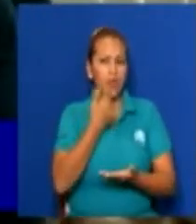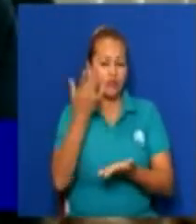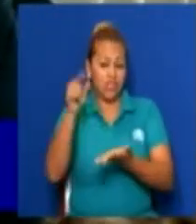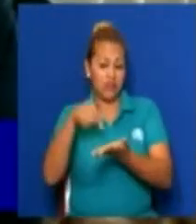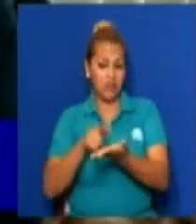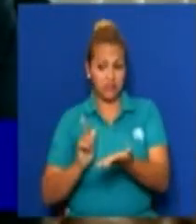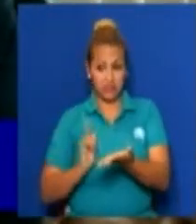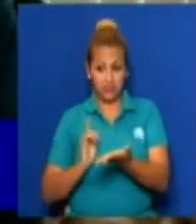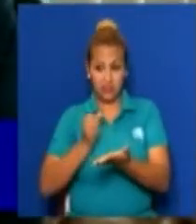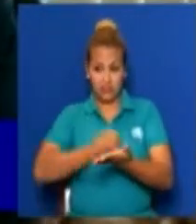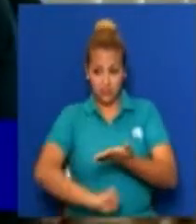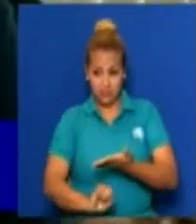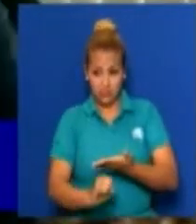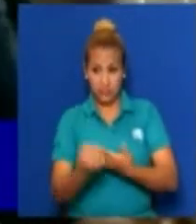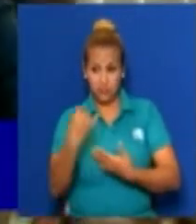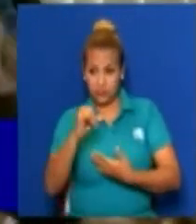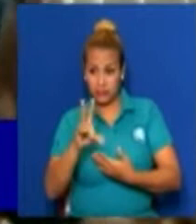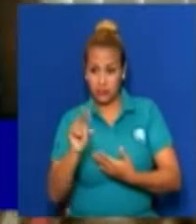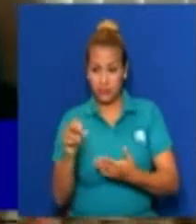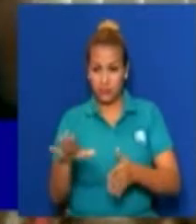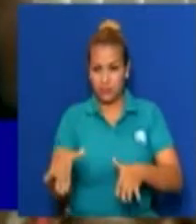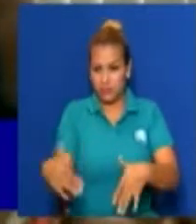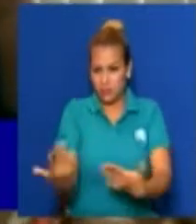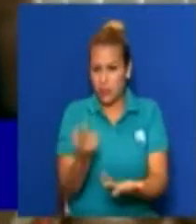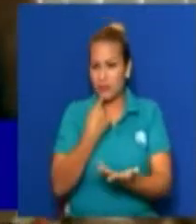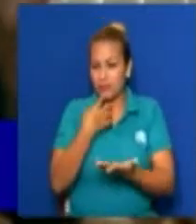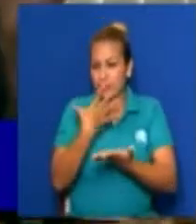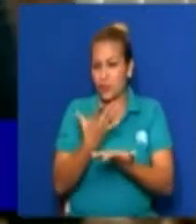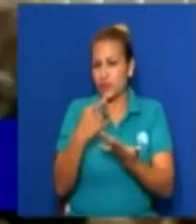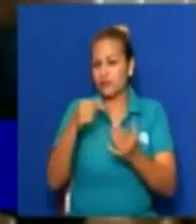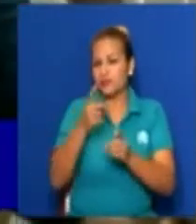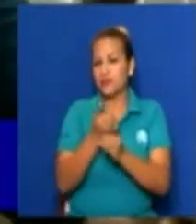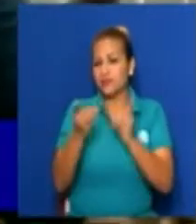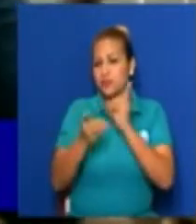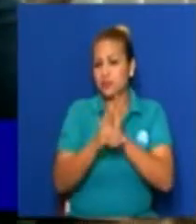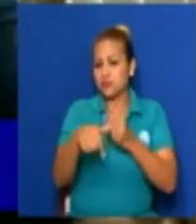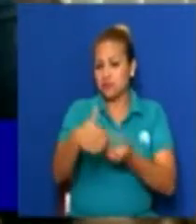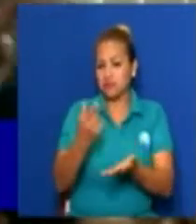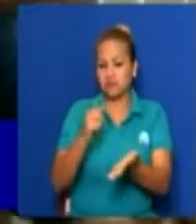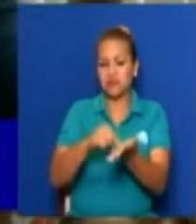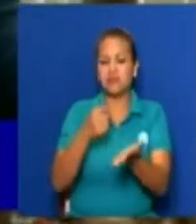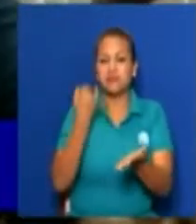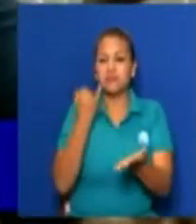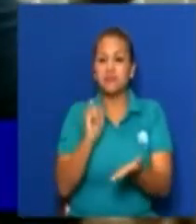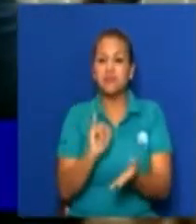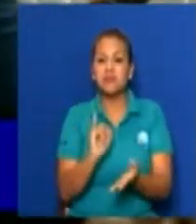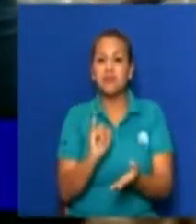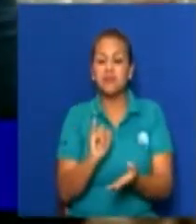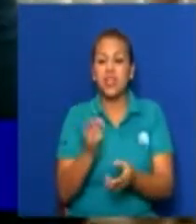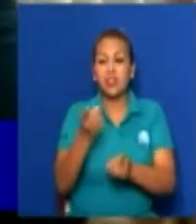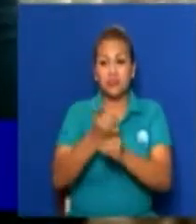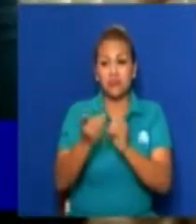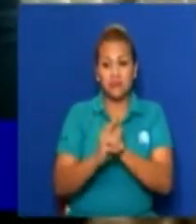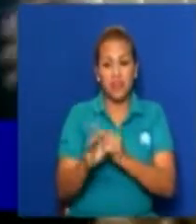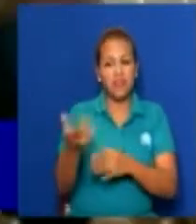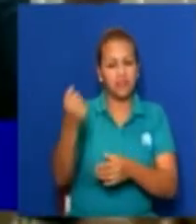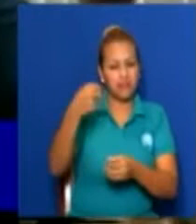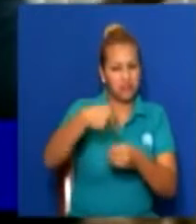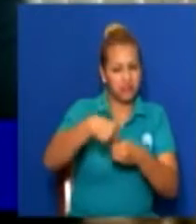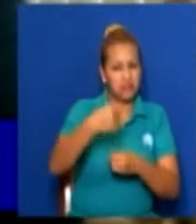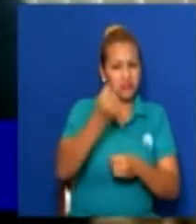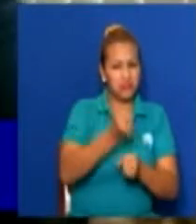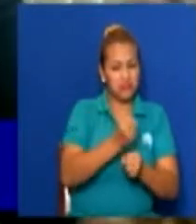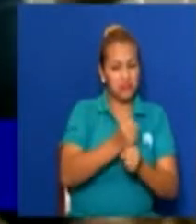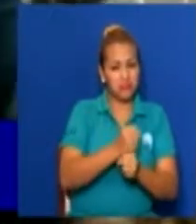hijos o no, porque eso es un detalle que les va a ver a ellos si le dan o no el empleo, porque si tiene